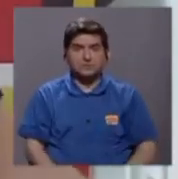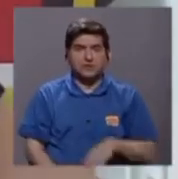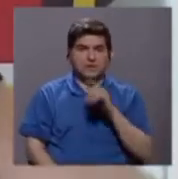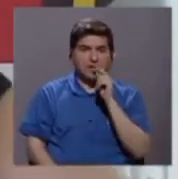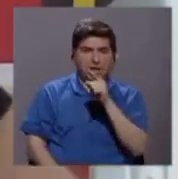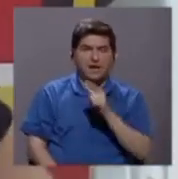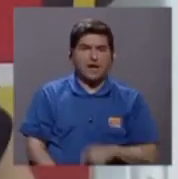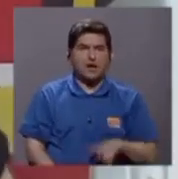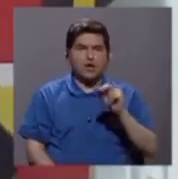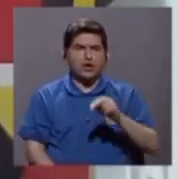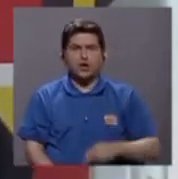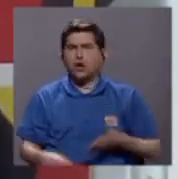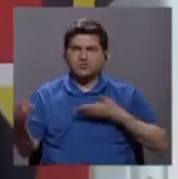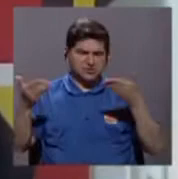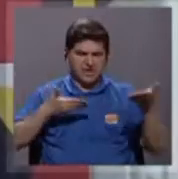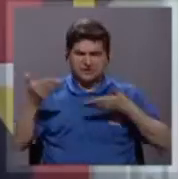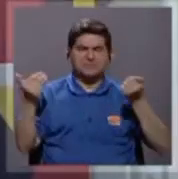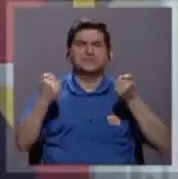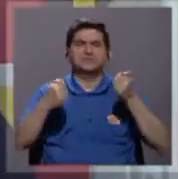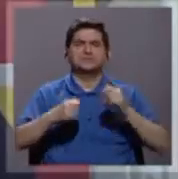un servidor.